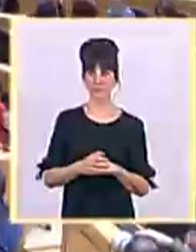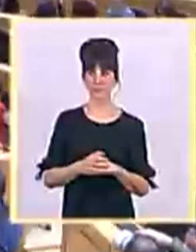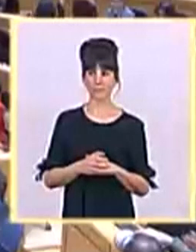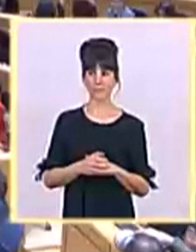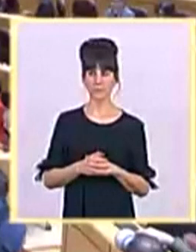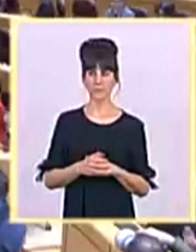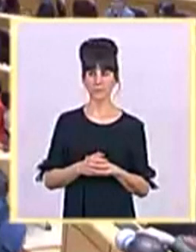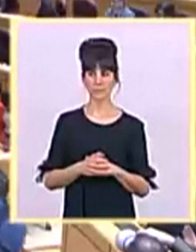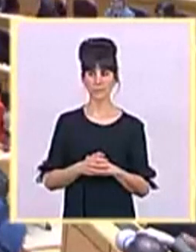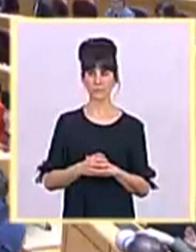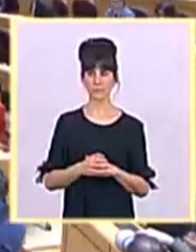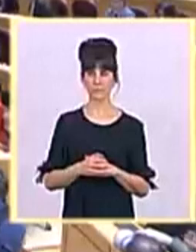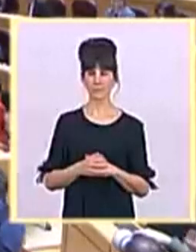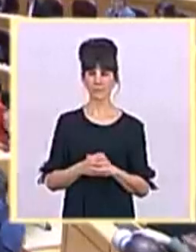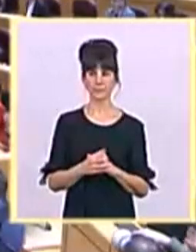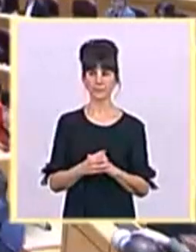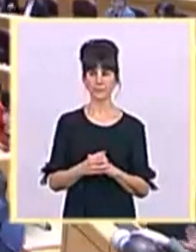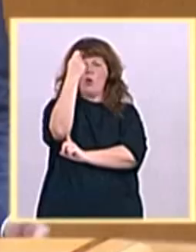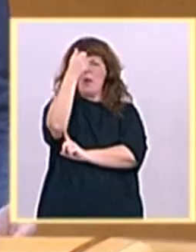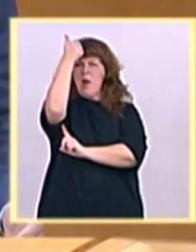Aumento del salario mínimo en España